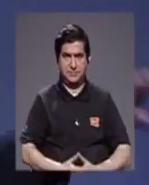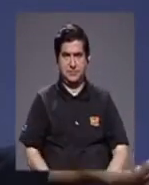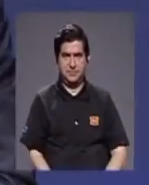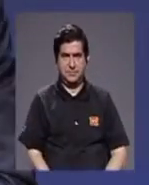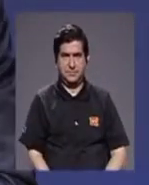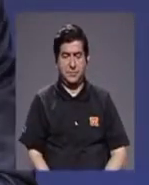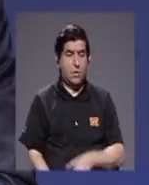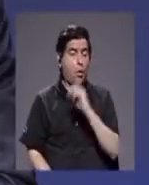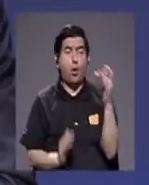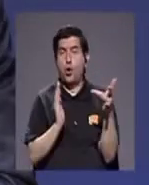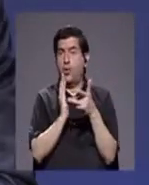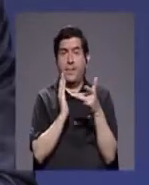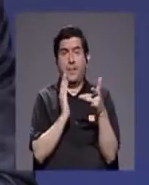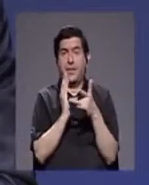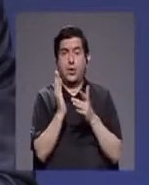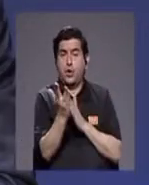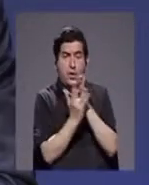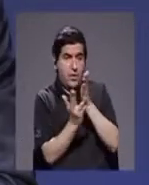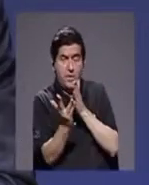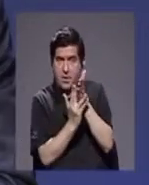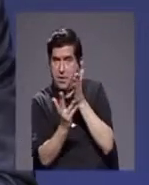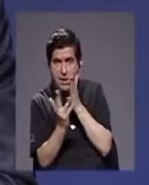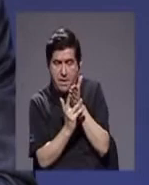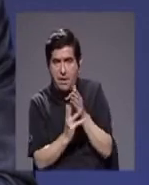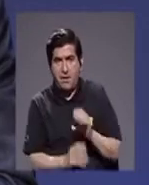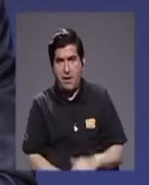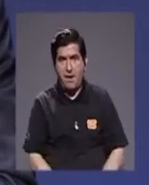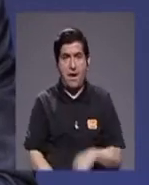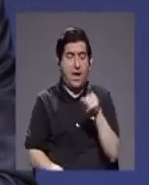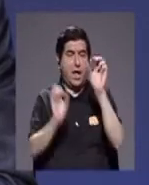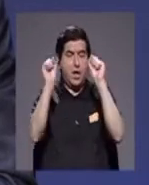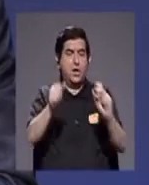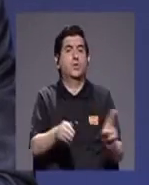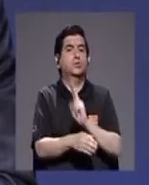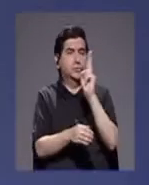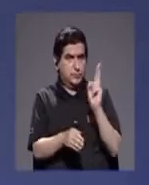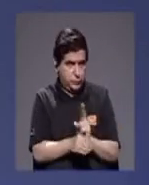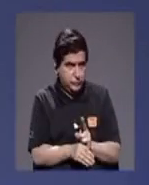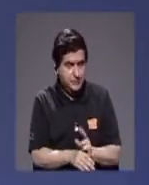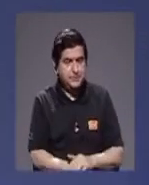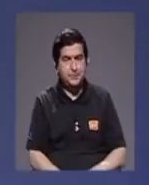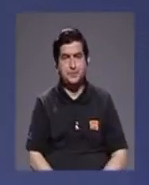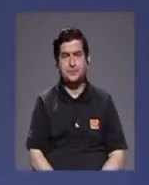¿O qué tecnología está accesible para que ellos puedan usar?